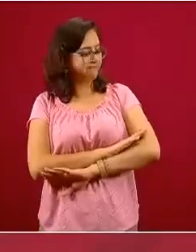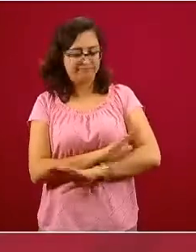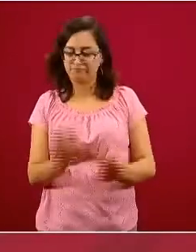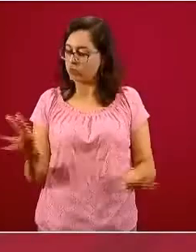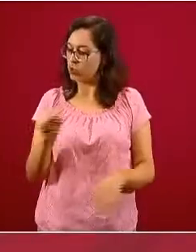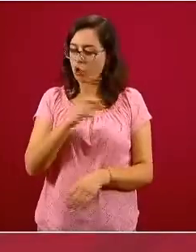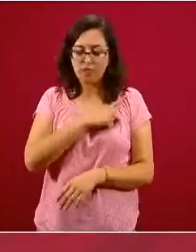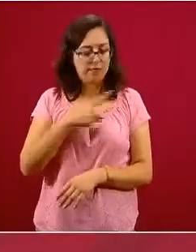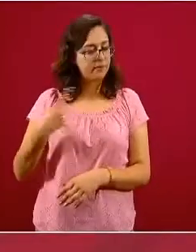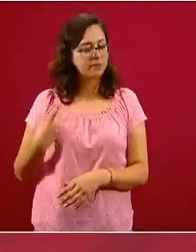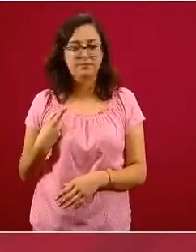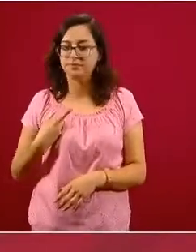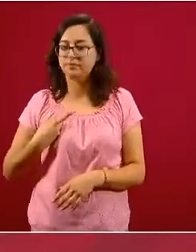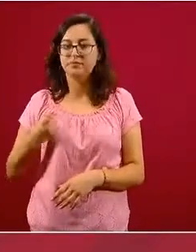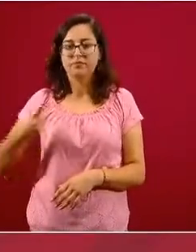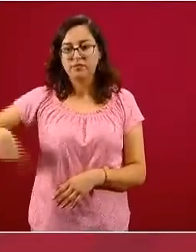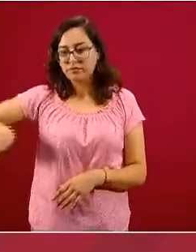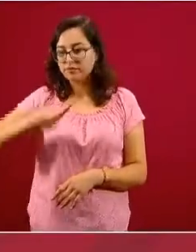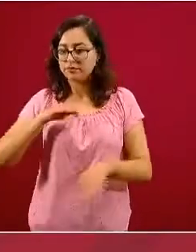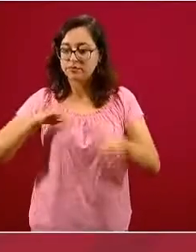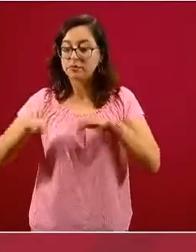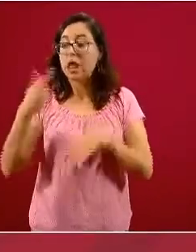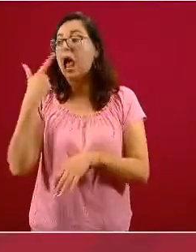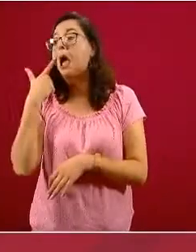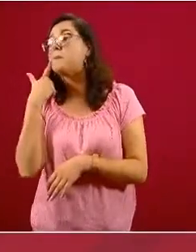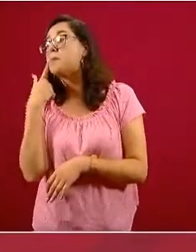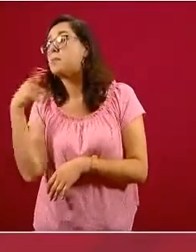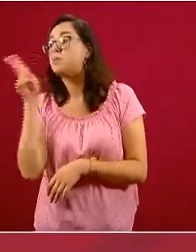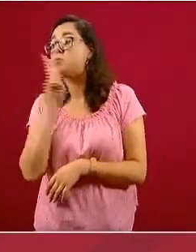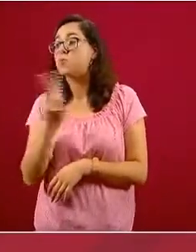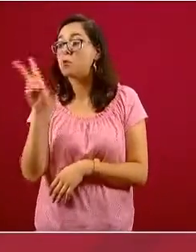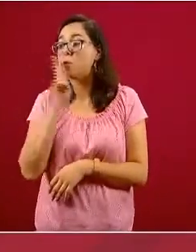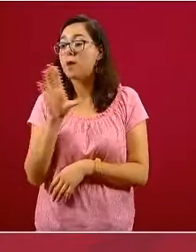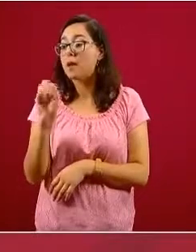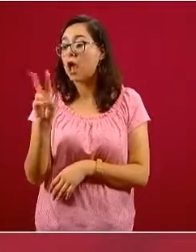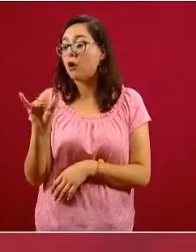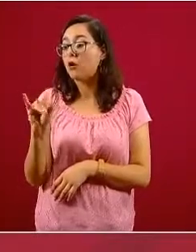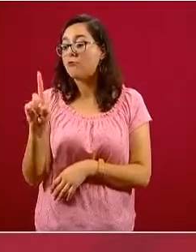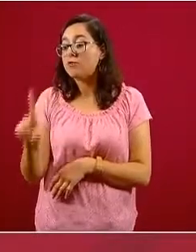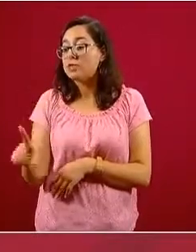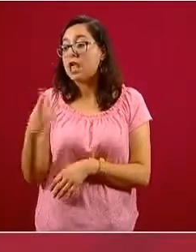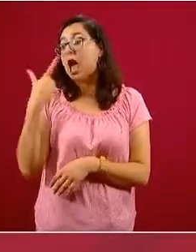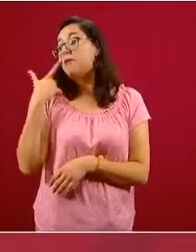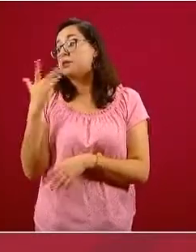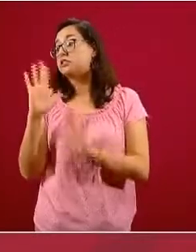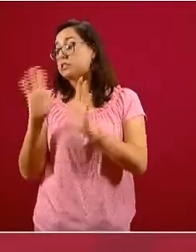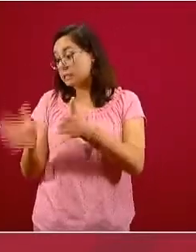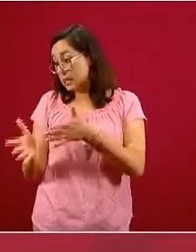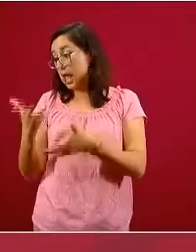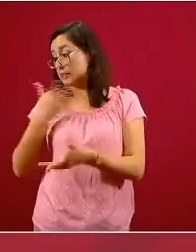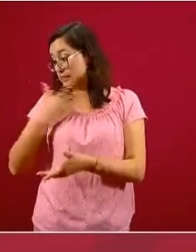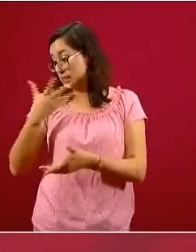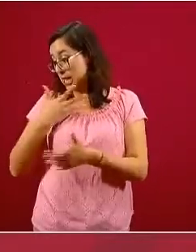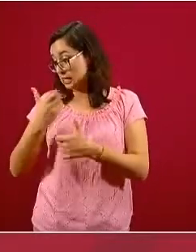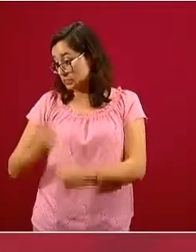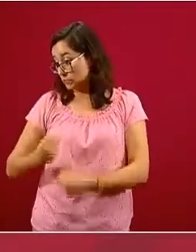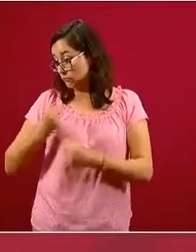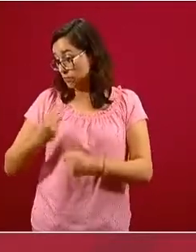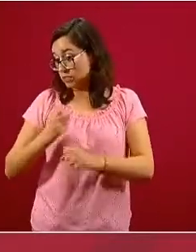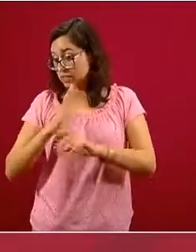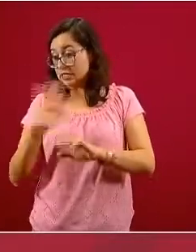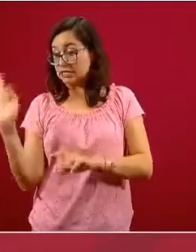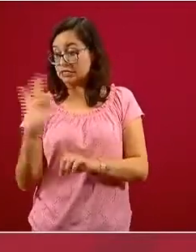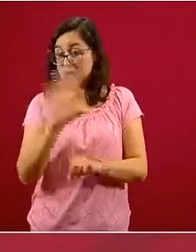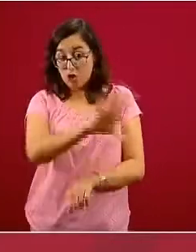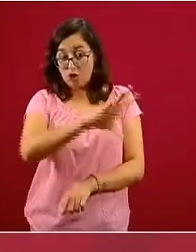pida a trabajadoras y trabajadores una prueba de COVID o una prueba de anticuerpos contra el virus SARS-CoV-2 como una